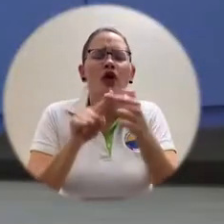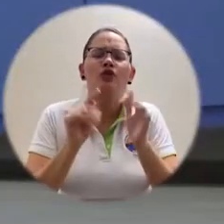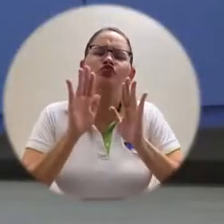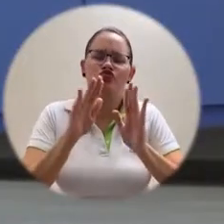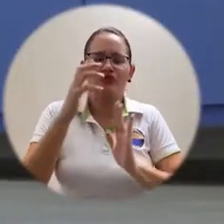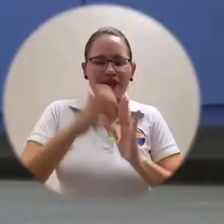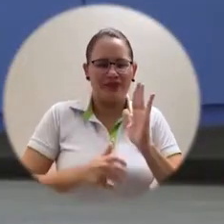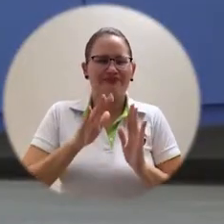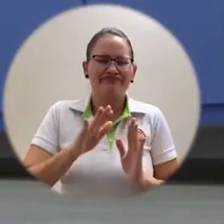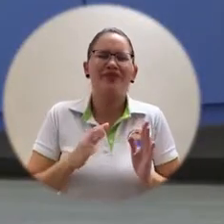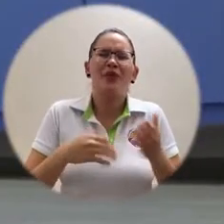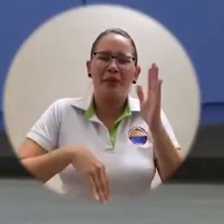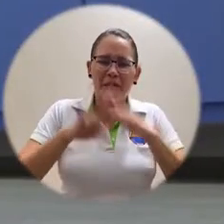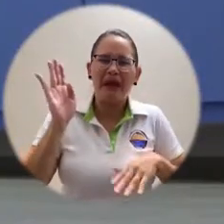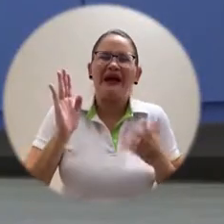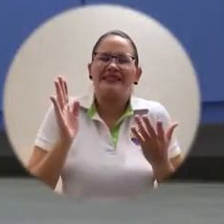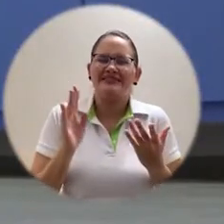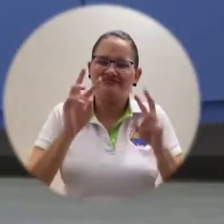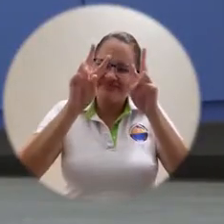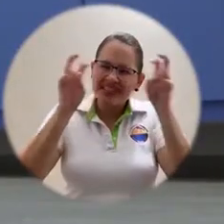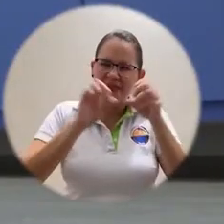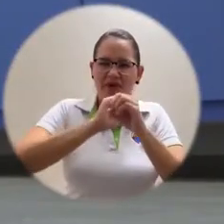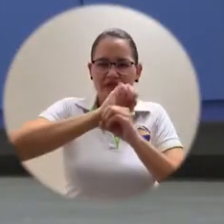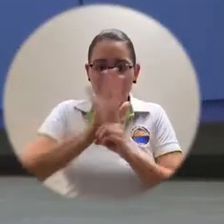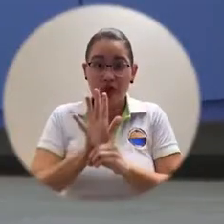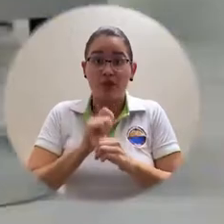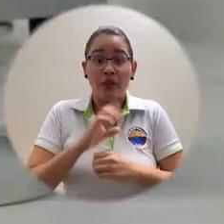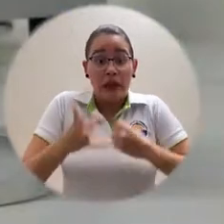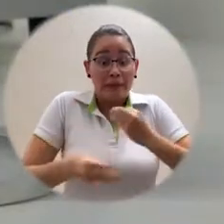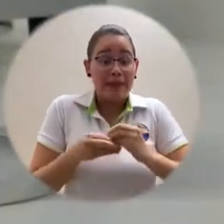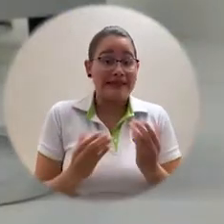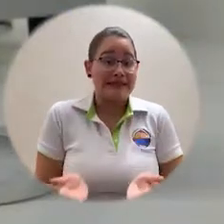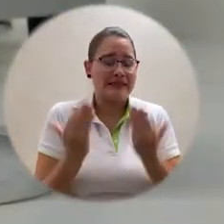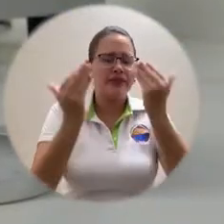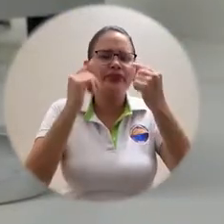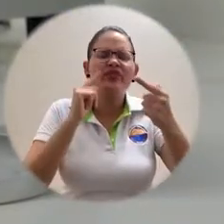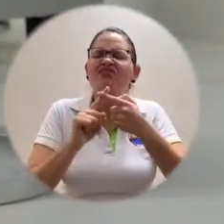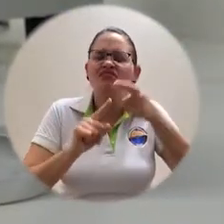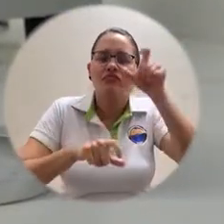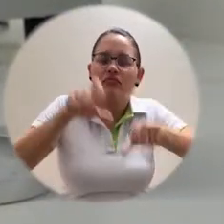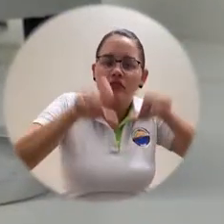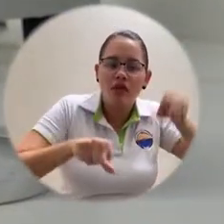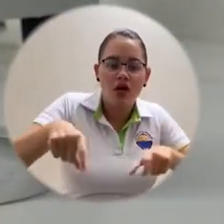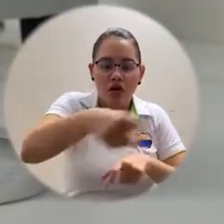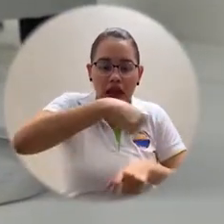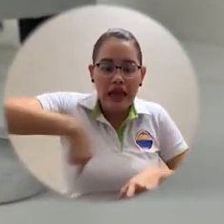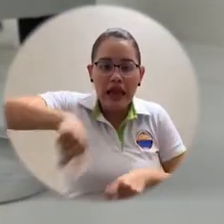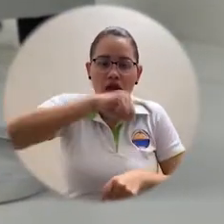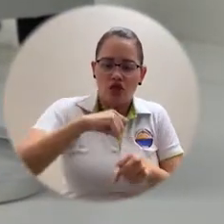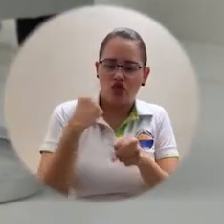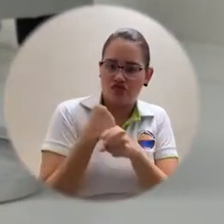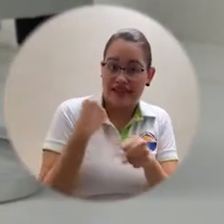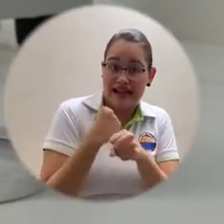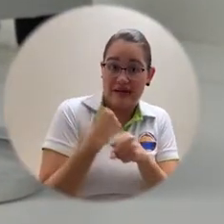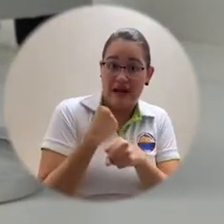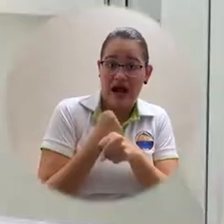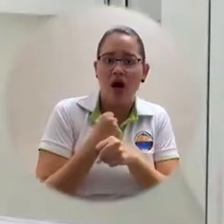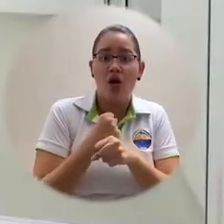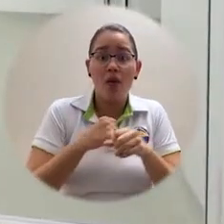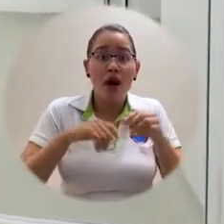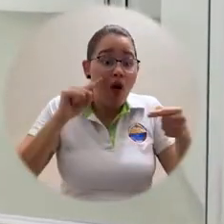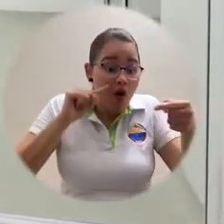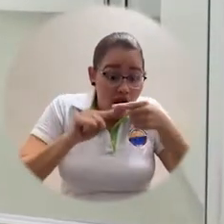todo estructurar un equipo de trabajo base que permita poder seguir trabajando no solo en diagnóstico, sino en temas de